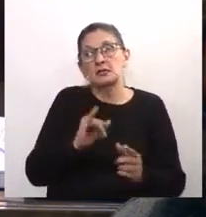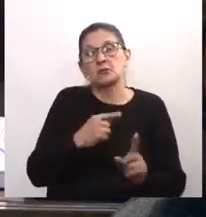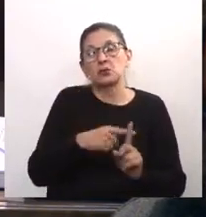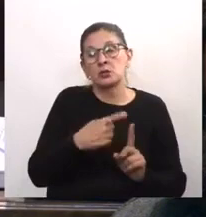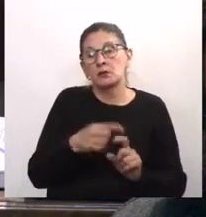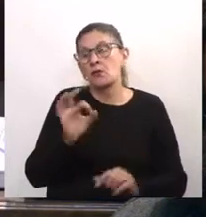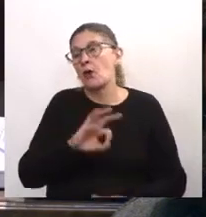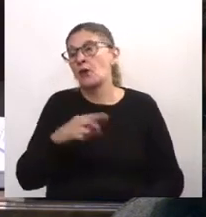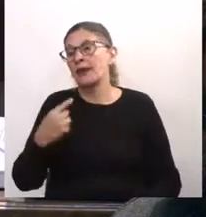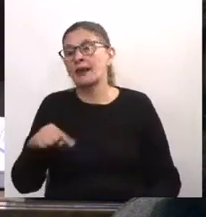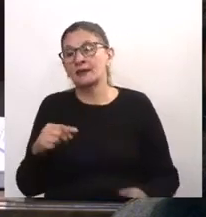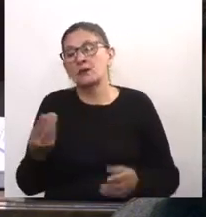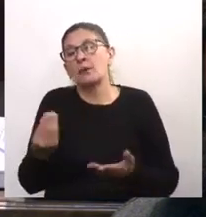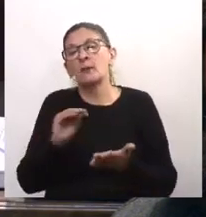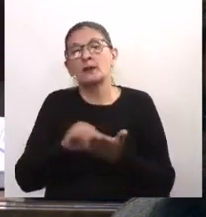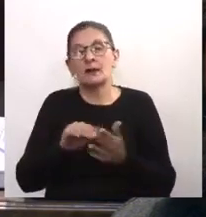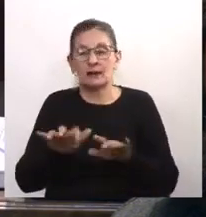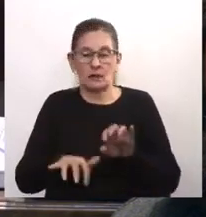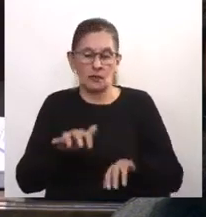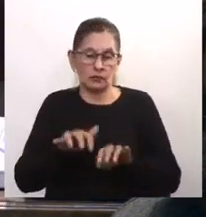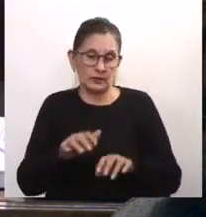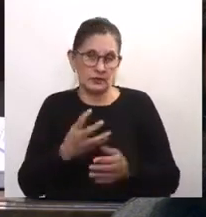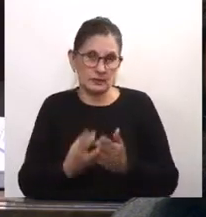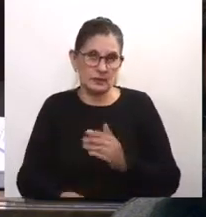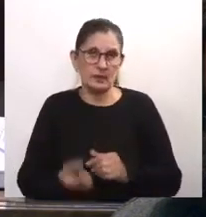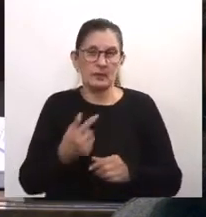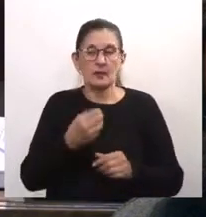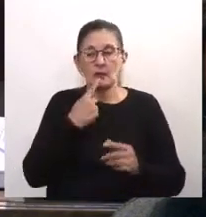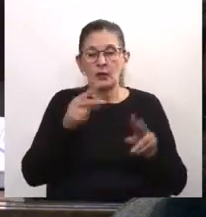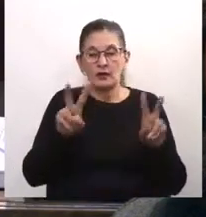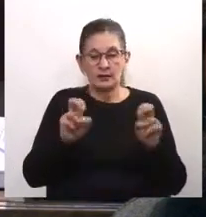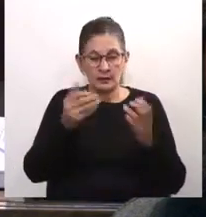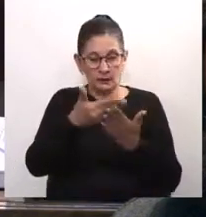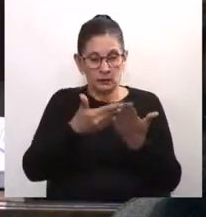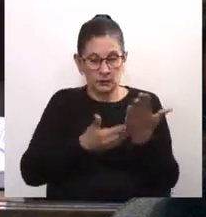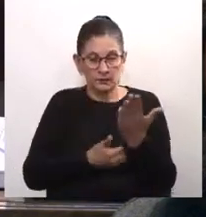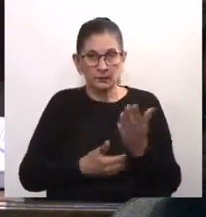aporte para que quede la constancia en lo que respecta a la interpretación del texto.